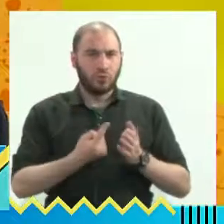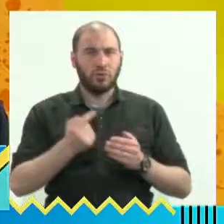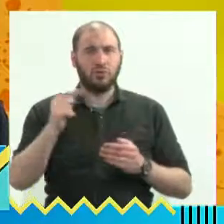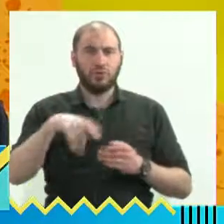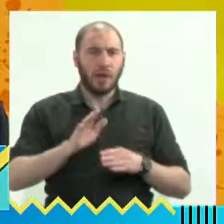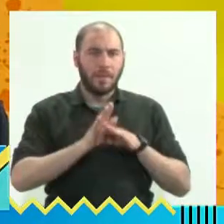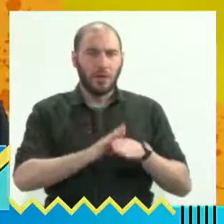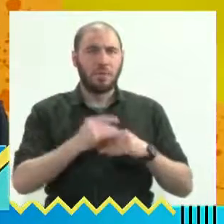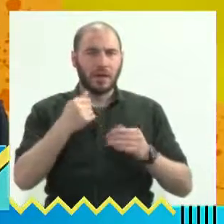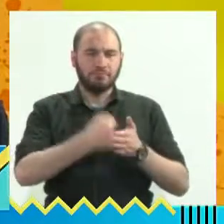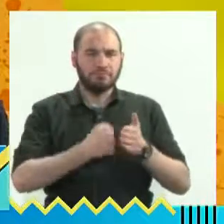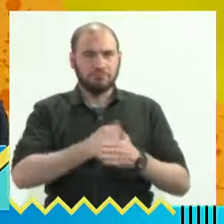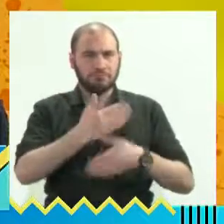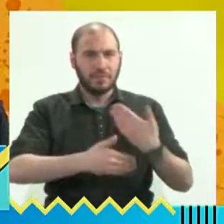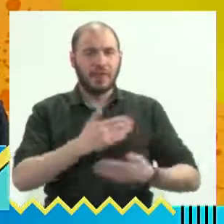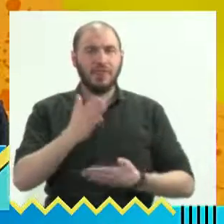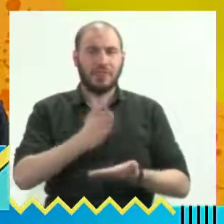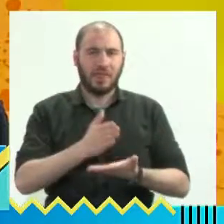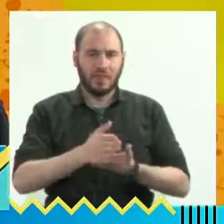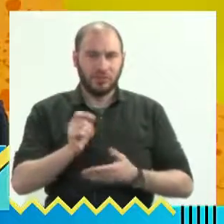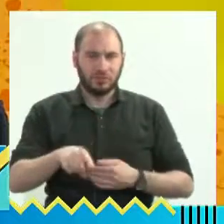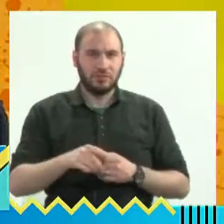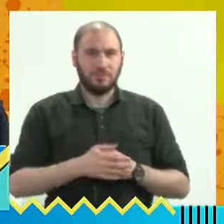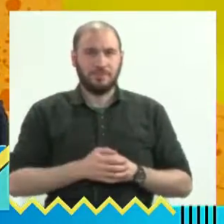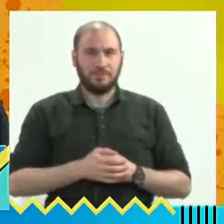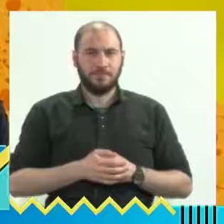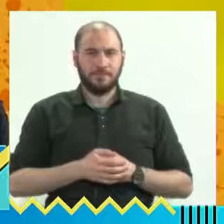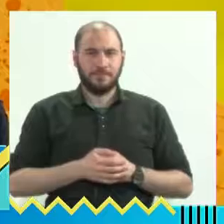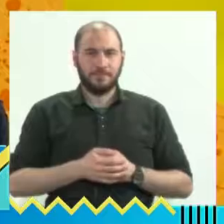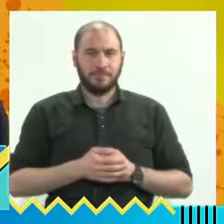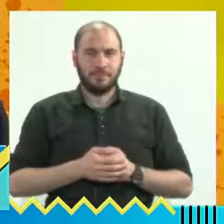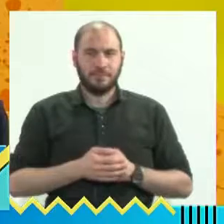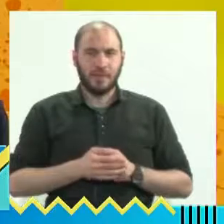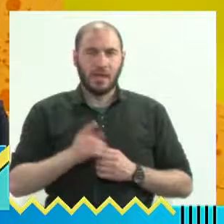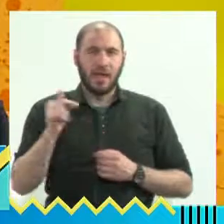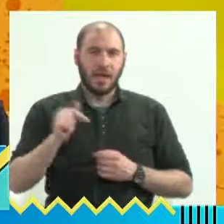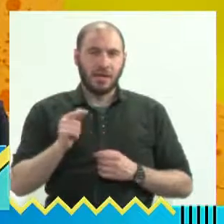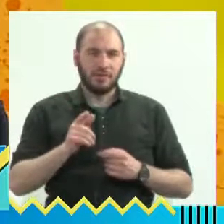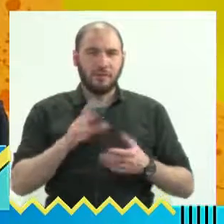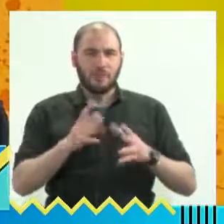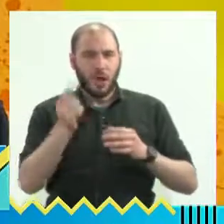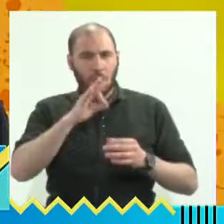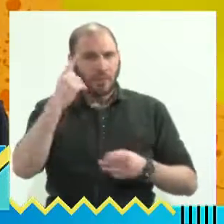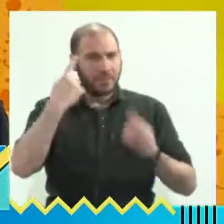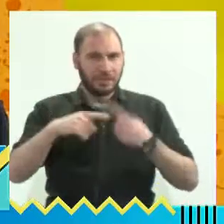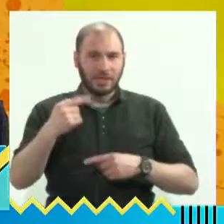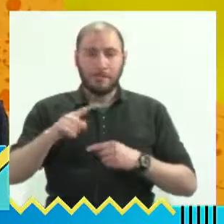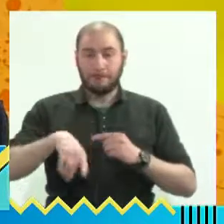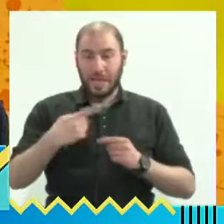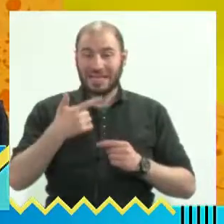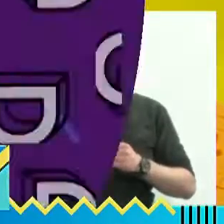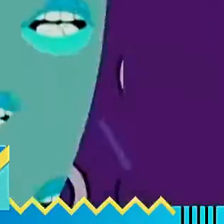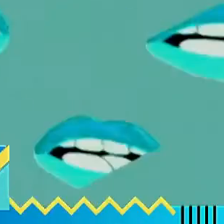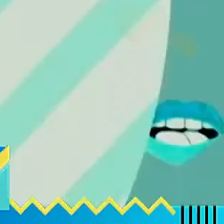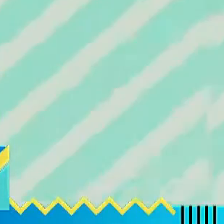donde apoyarse para seguir peleando por esos derechos, y que eso tiene muchas aristas. Por ejemplo, mañana decía la